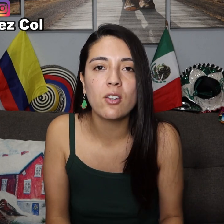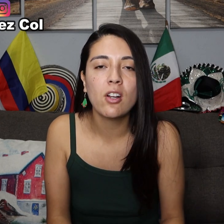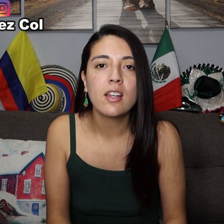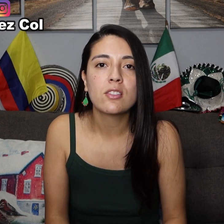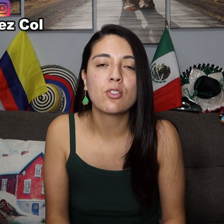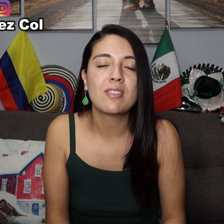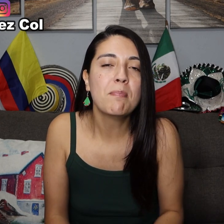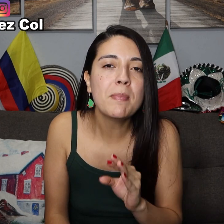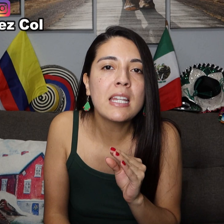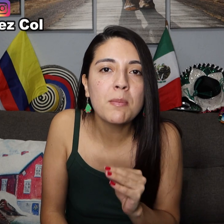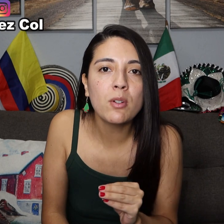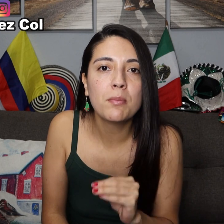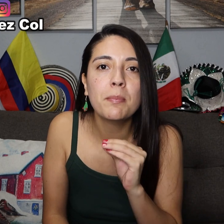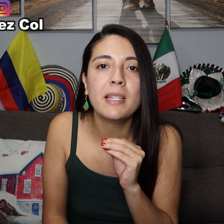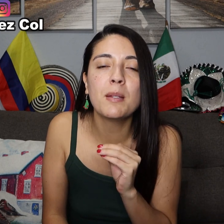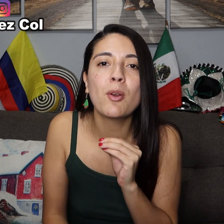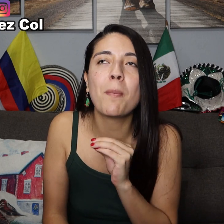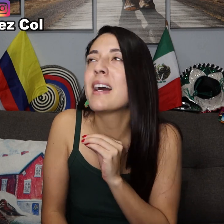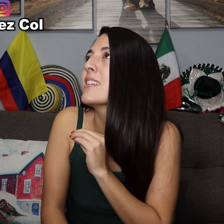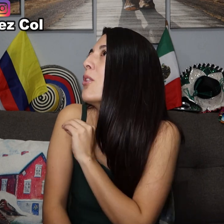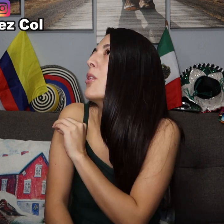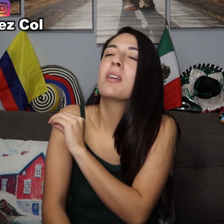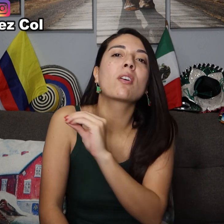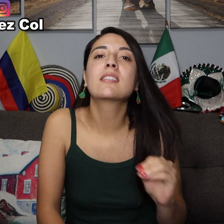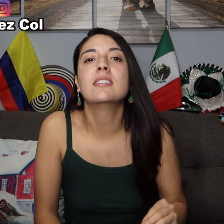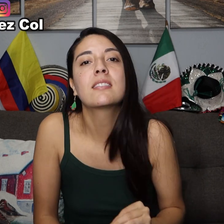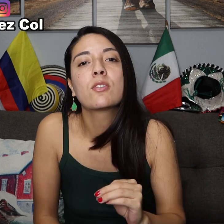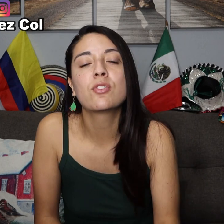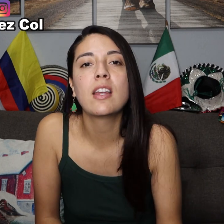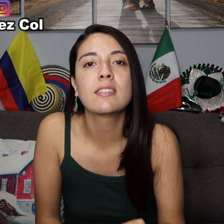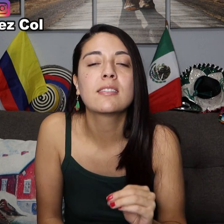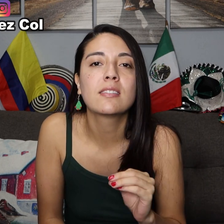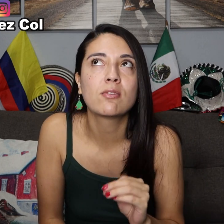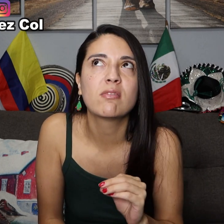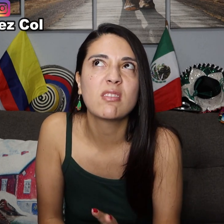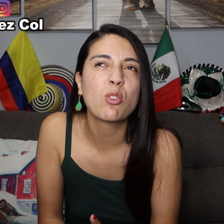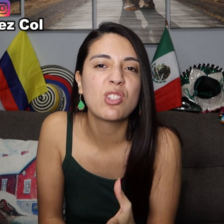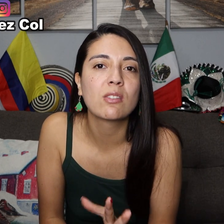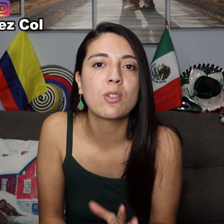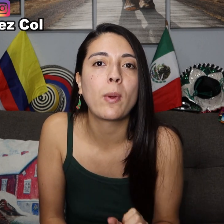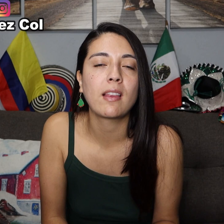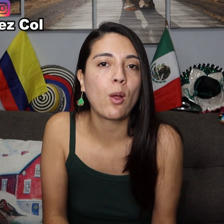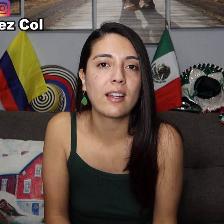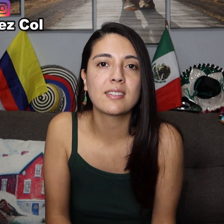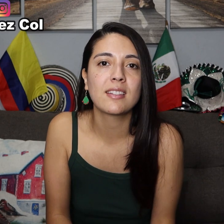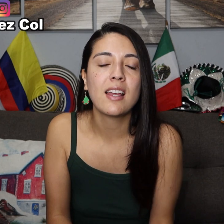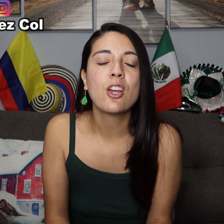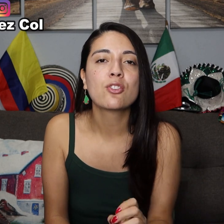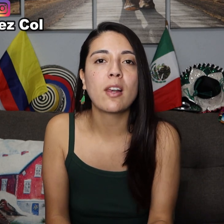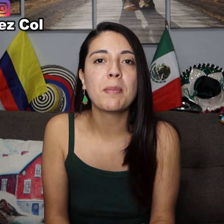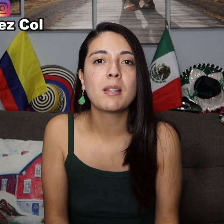cuentes algo, son mínimo, lo más económico que existe son 100 o